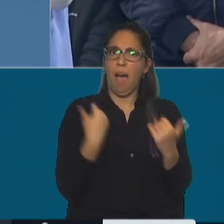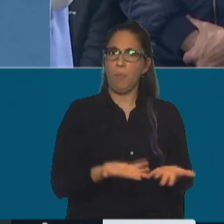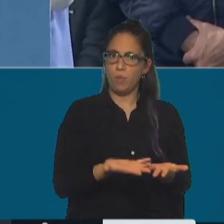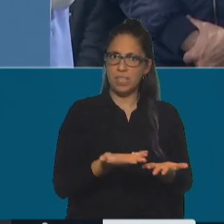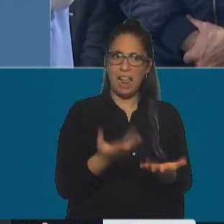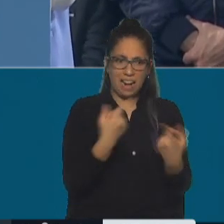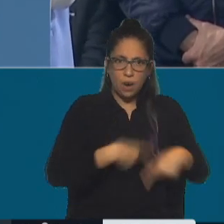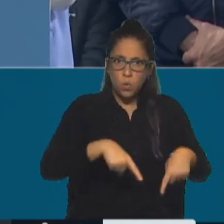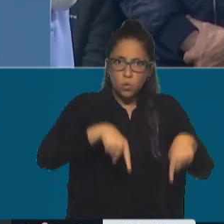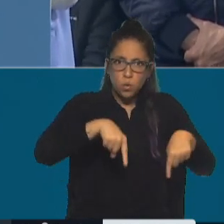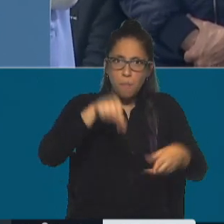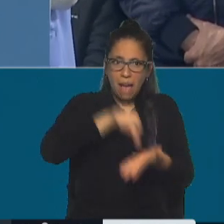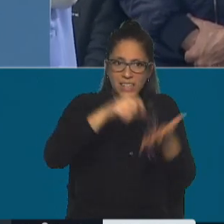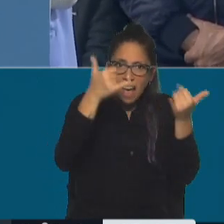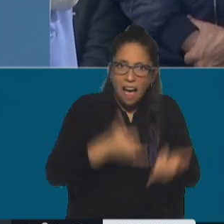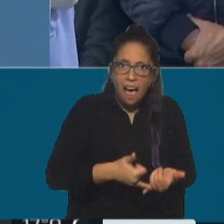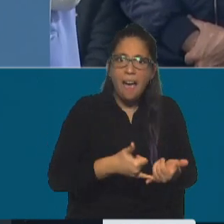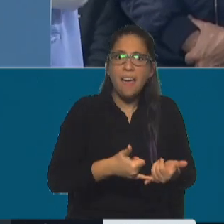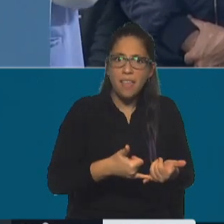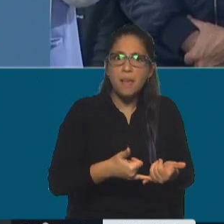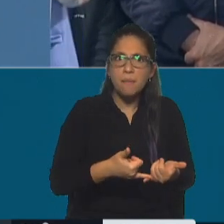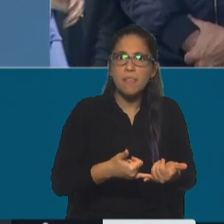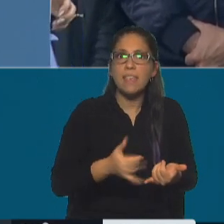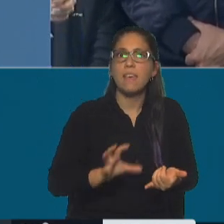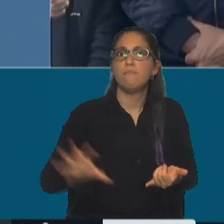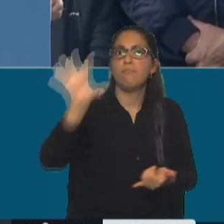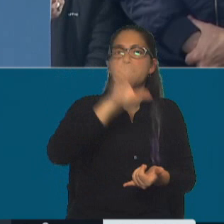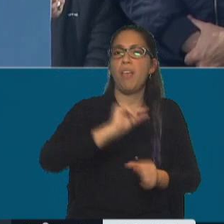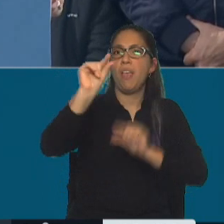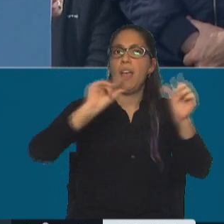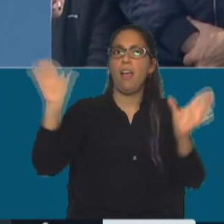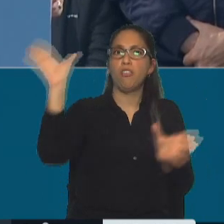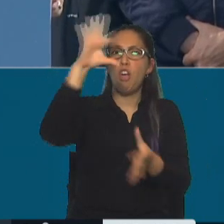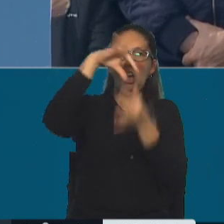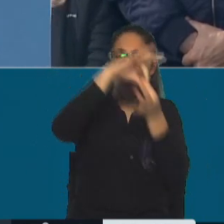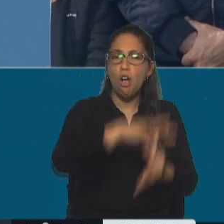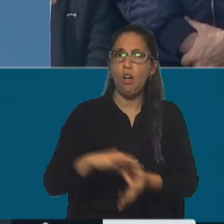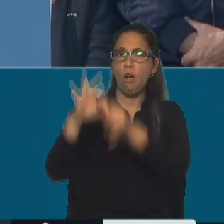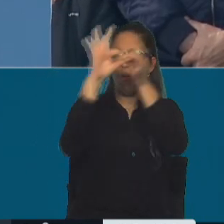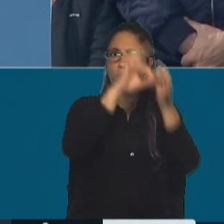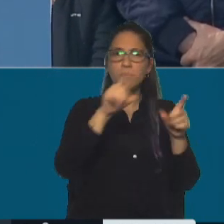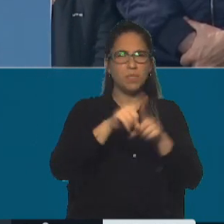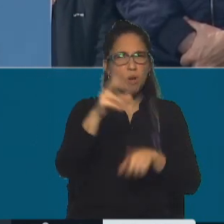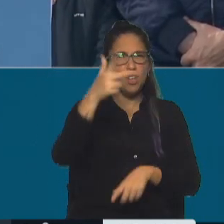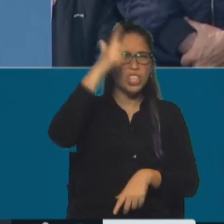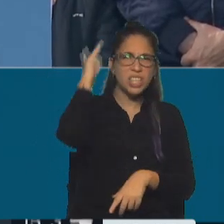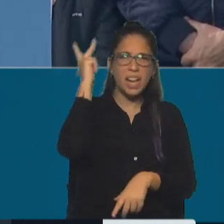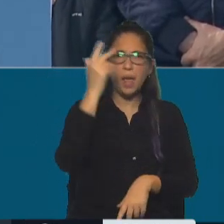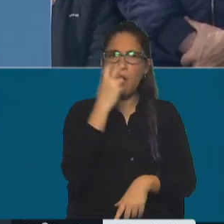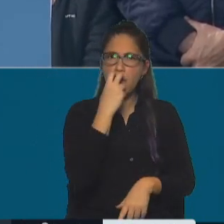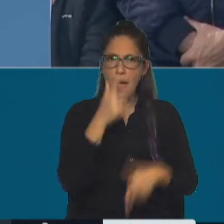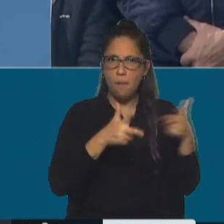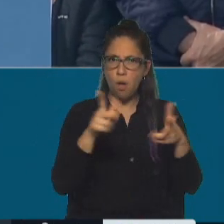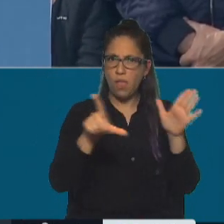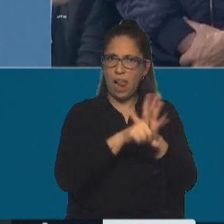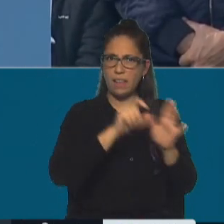el recurso natural de un país, ¿no? Y esa necesidad de federalismo. Creo que nombró a Chile y nombró a Bolivia, Felicitas, en un momento, ¿no? Lo de las legislaciones. Las claro,